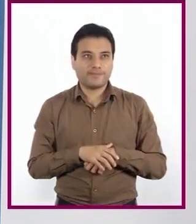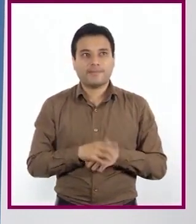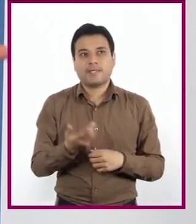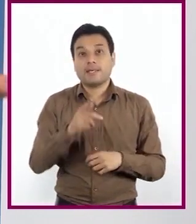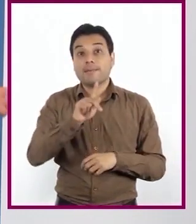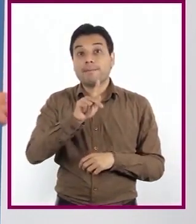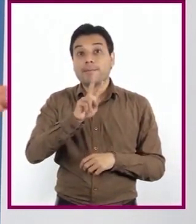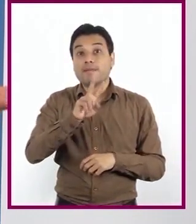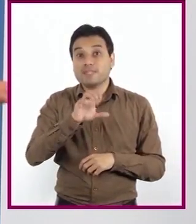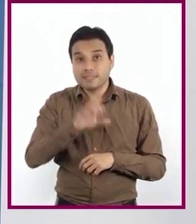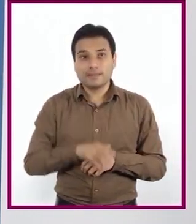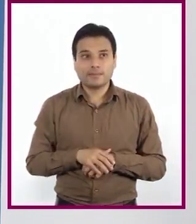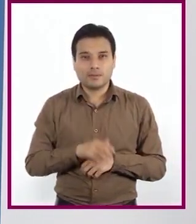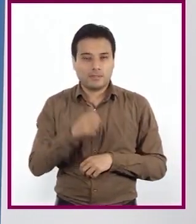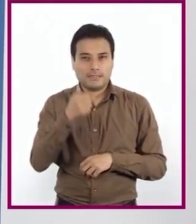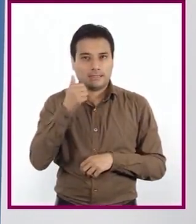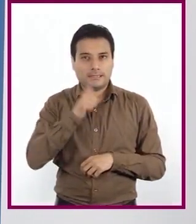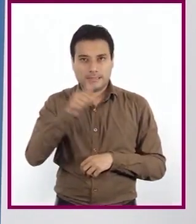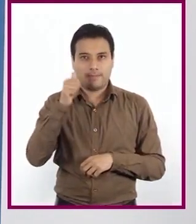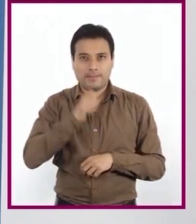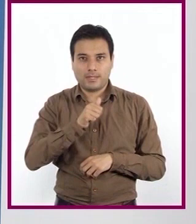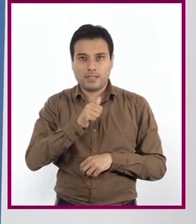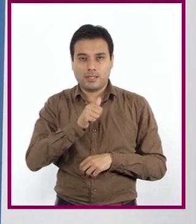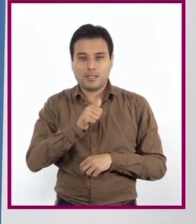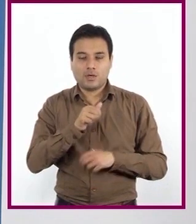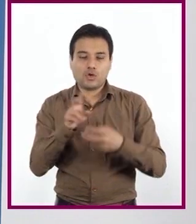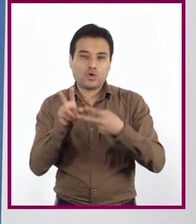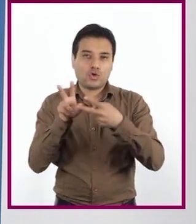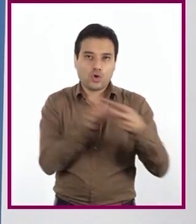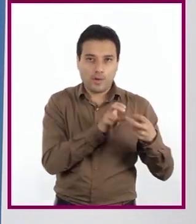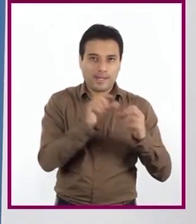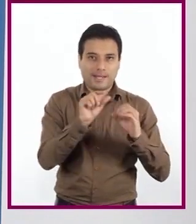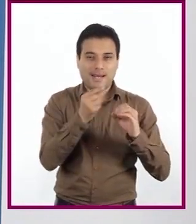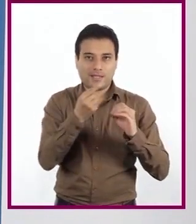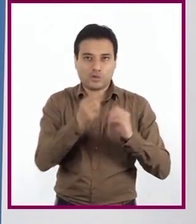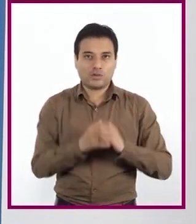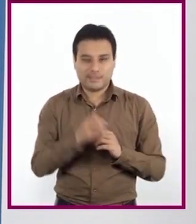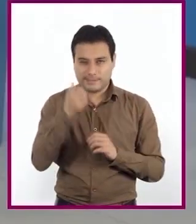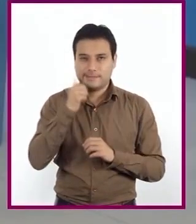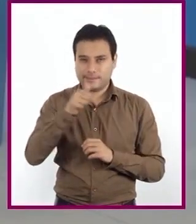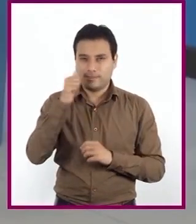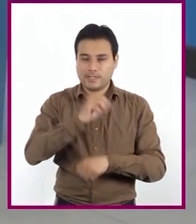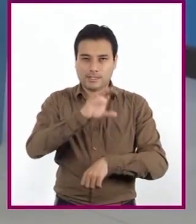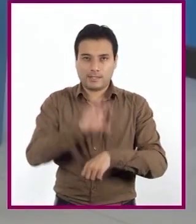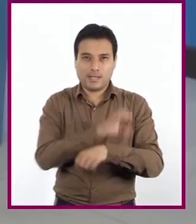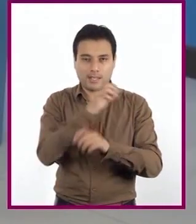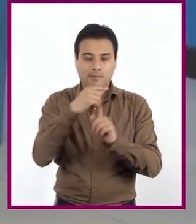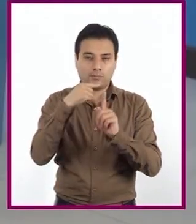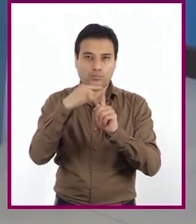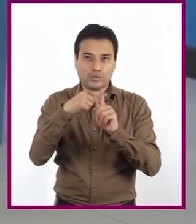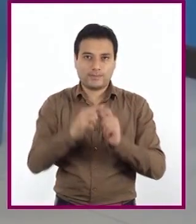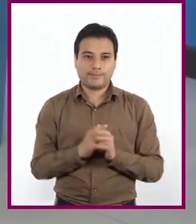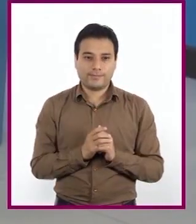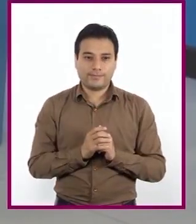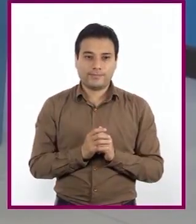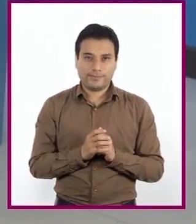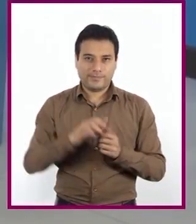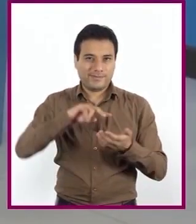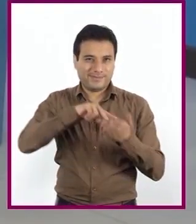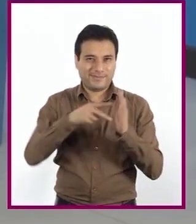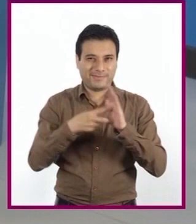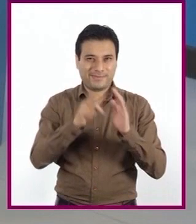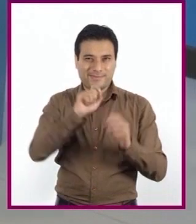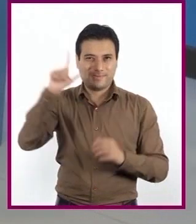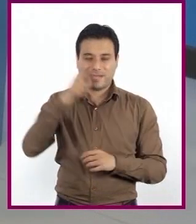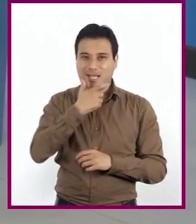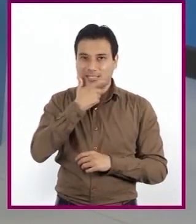PVC ganan electrones más fácilmente y por eso quedan cargados positivamente. El ingeniero e inventor británico